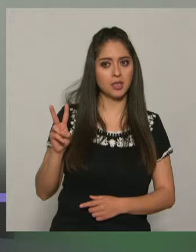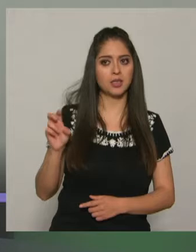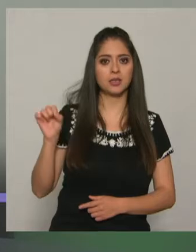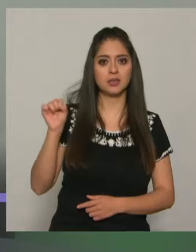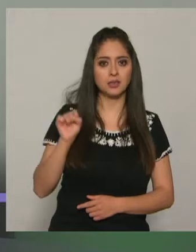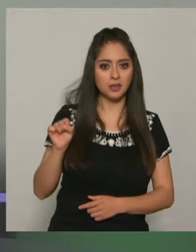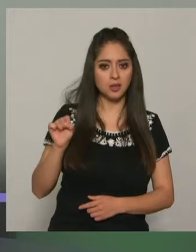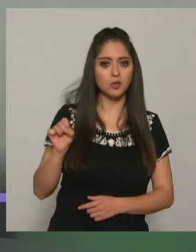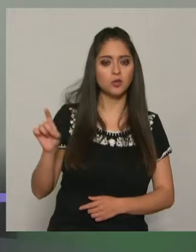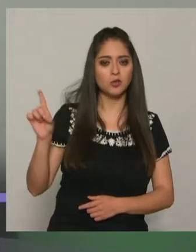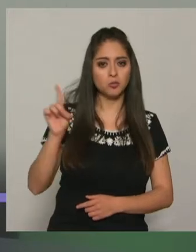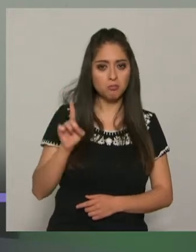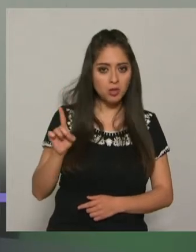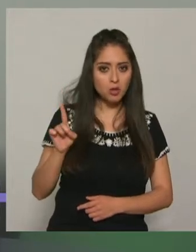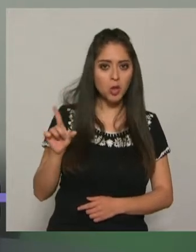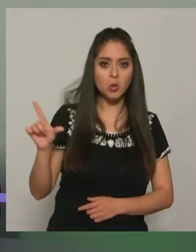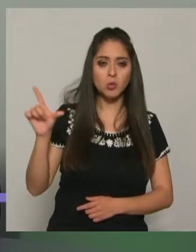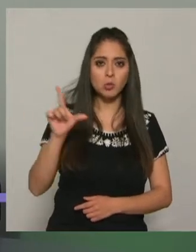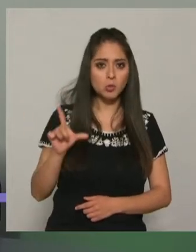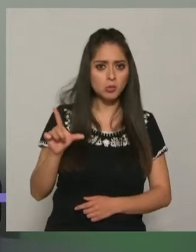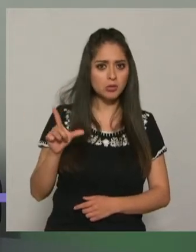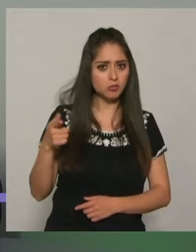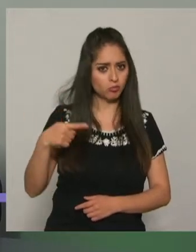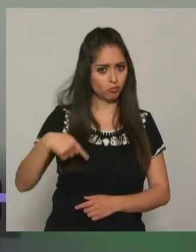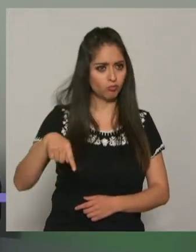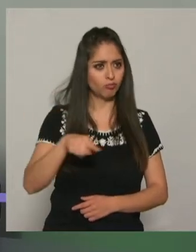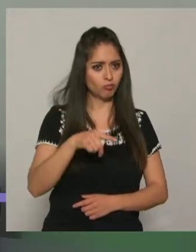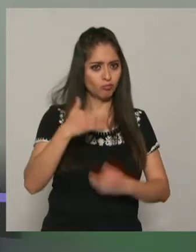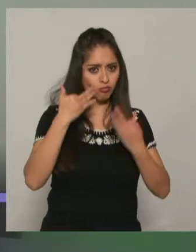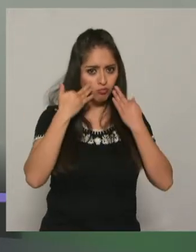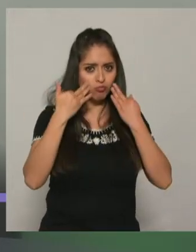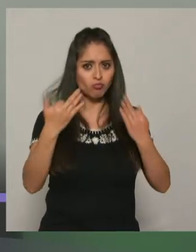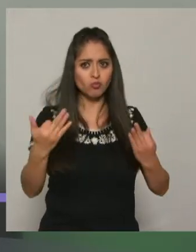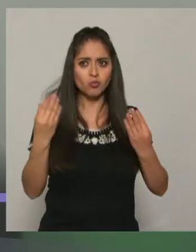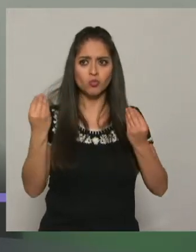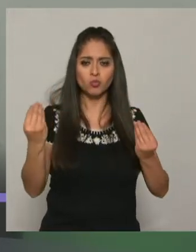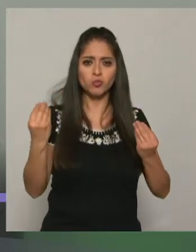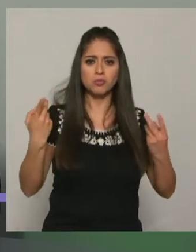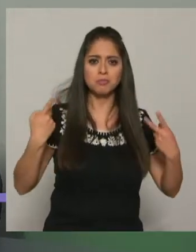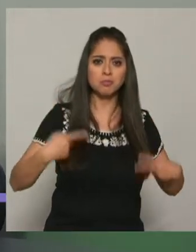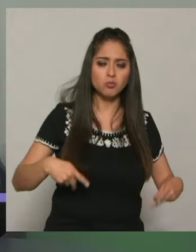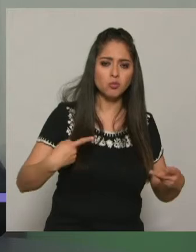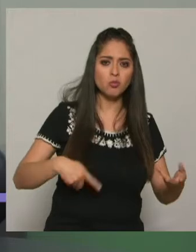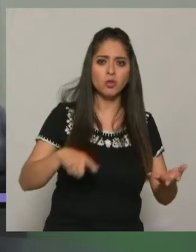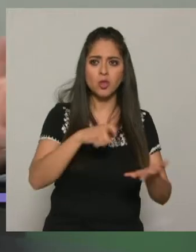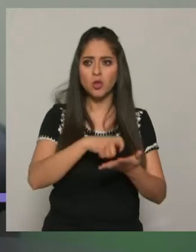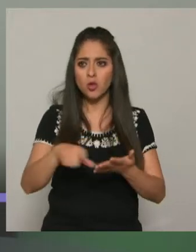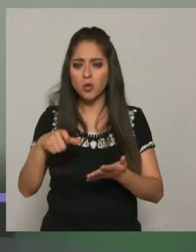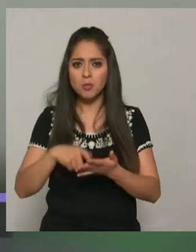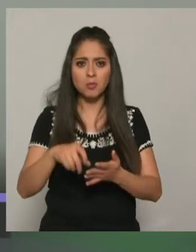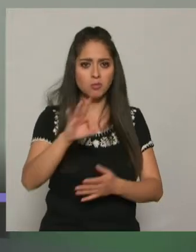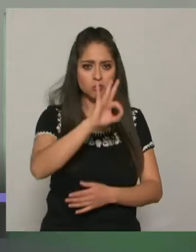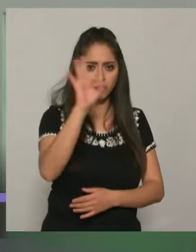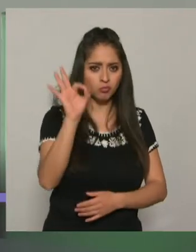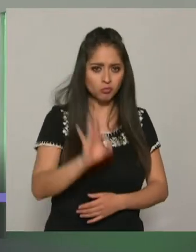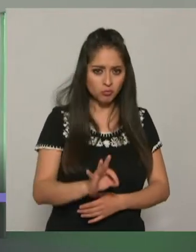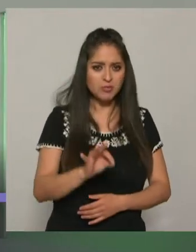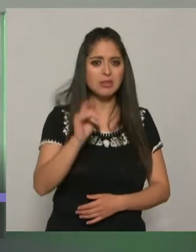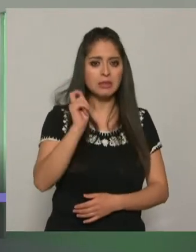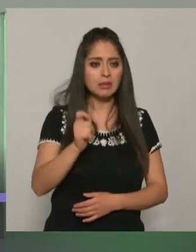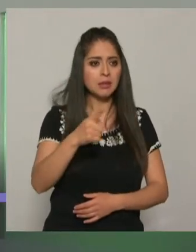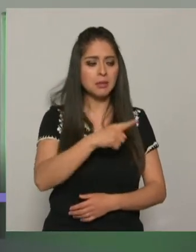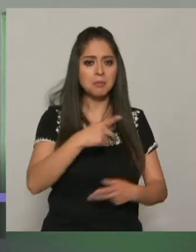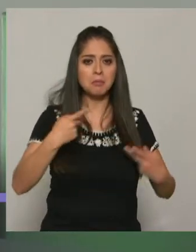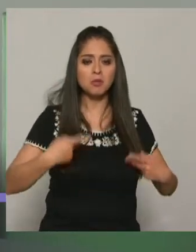semana en donde vimos muchísimo movimiento comercial, ofertas, bueno, pues el famoso gran fin,